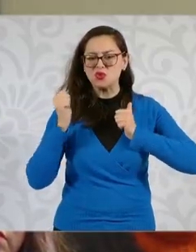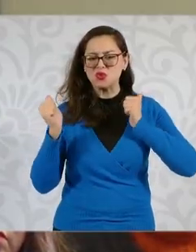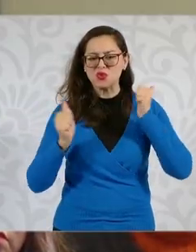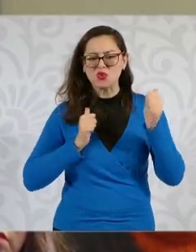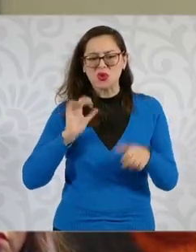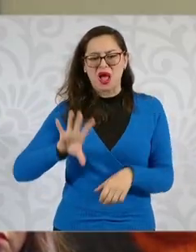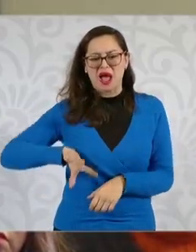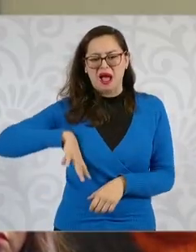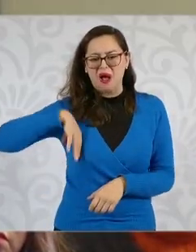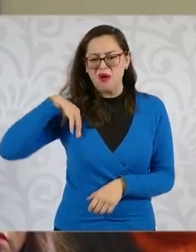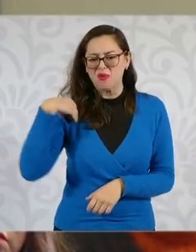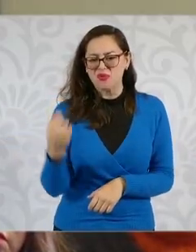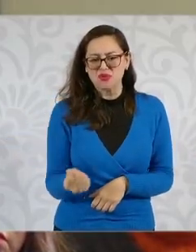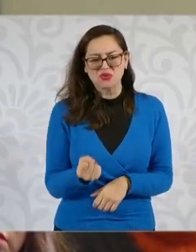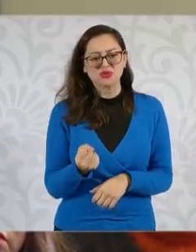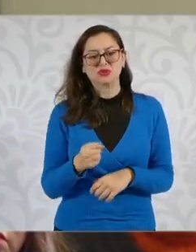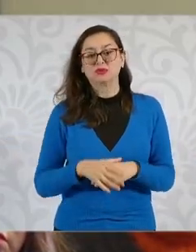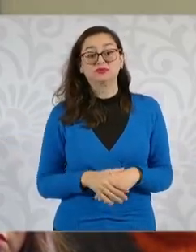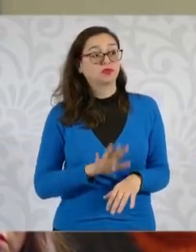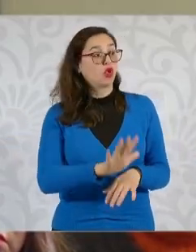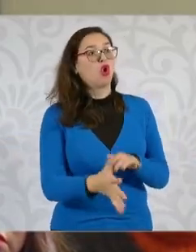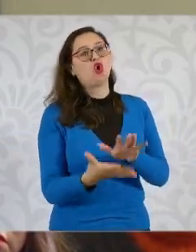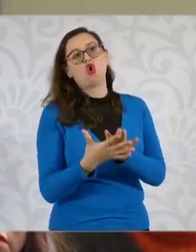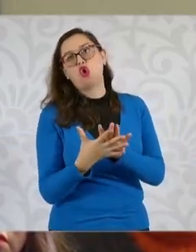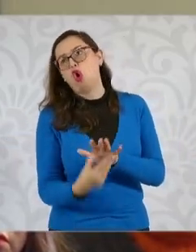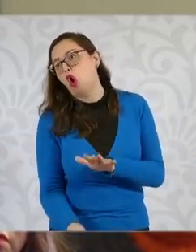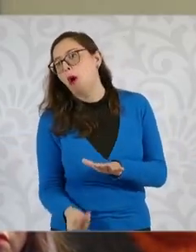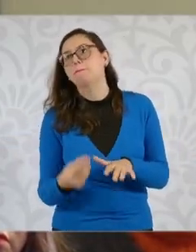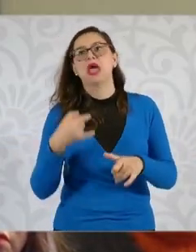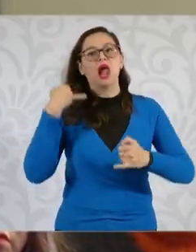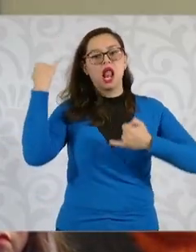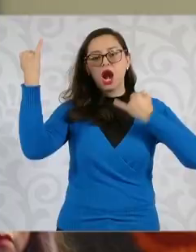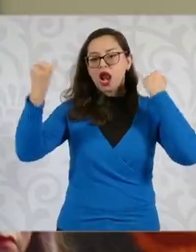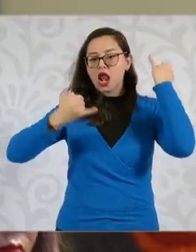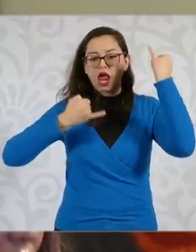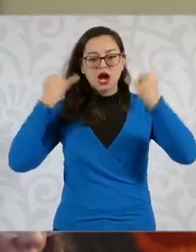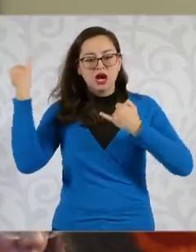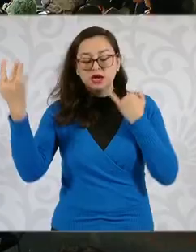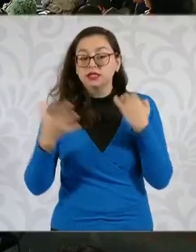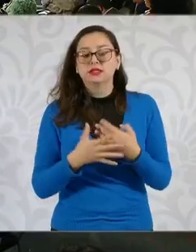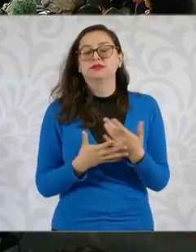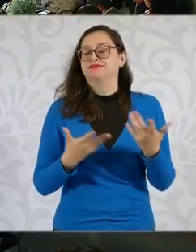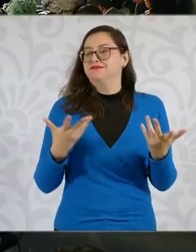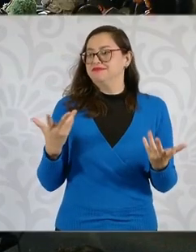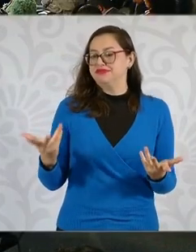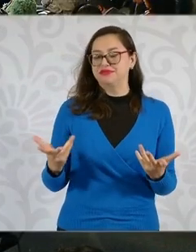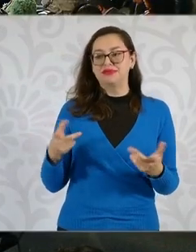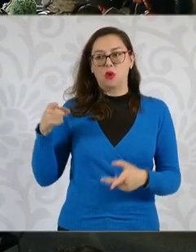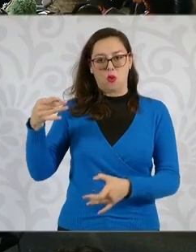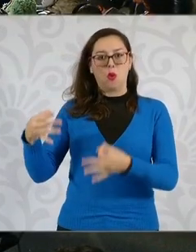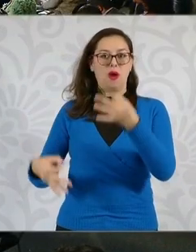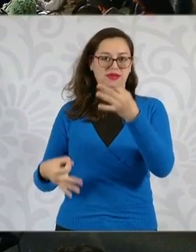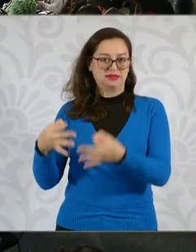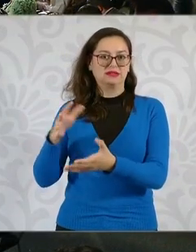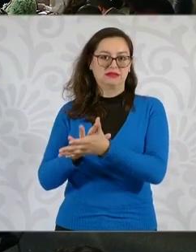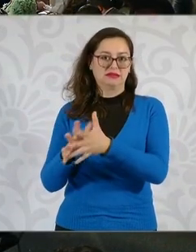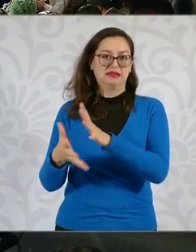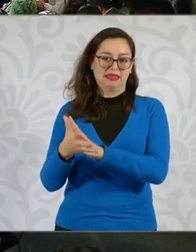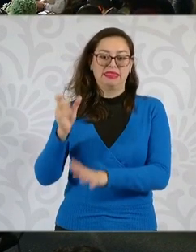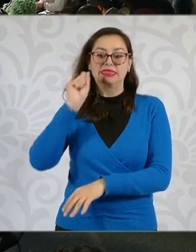para pedirles dinero por cualquier cosa por copias por aquello por lo otro igualmente pues los jueces se ven involucrados en esas